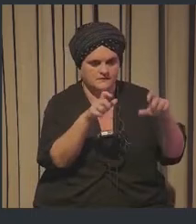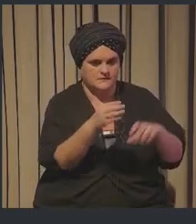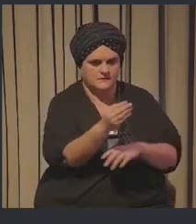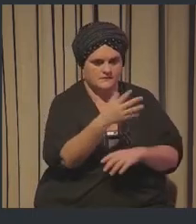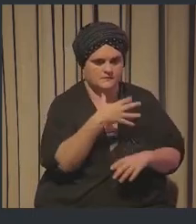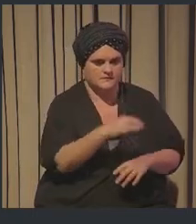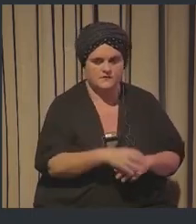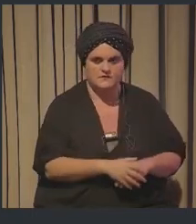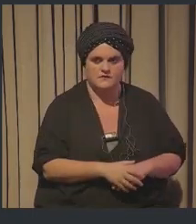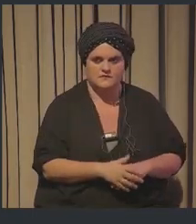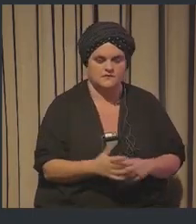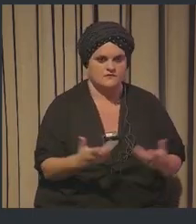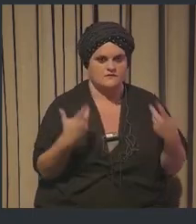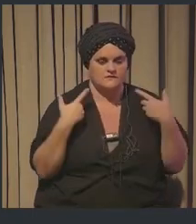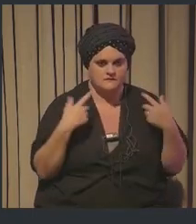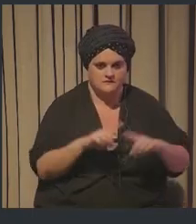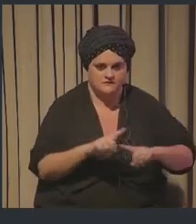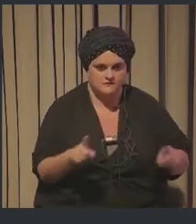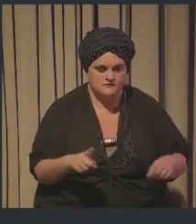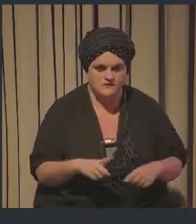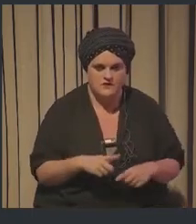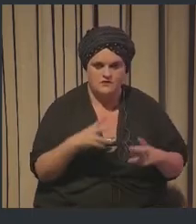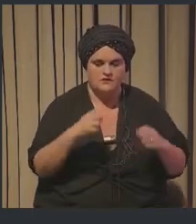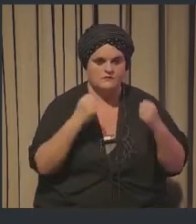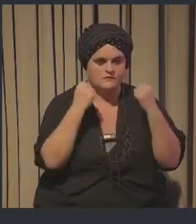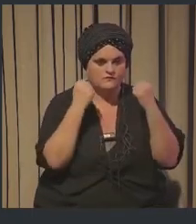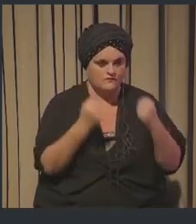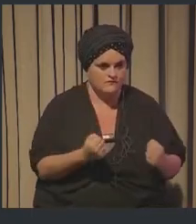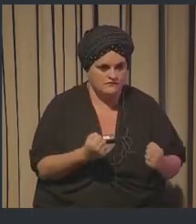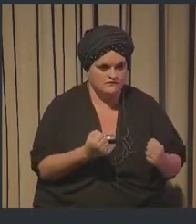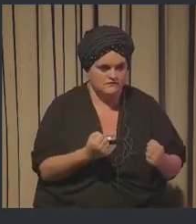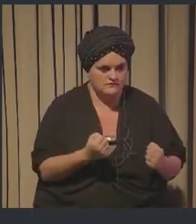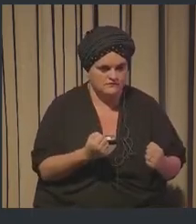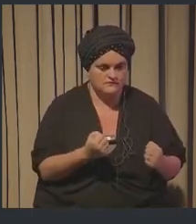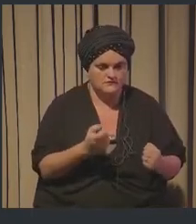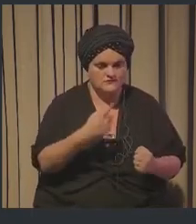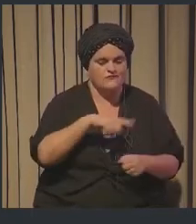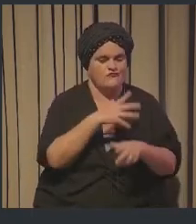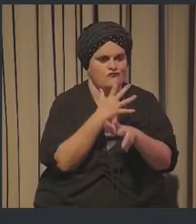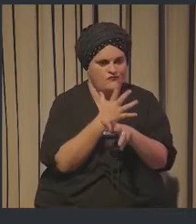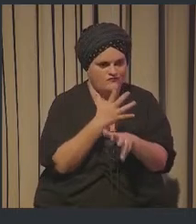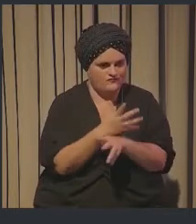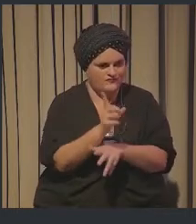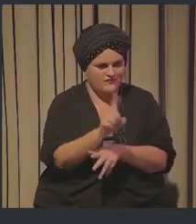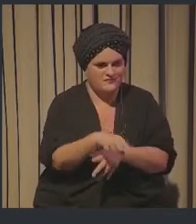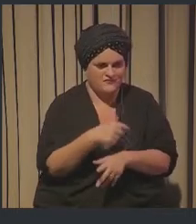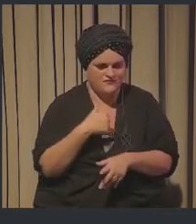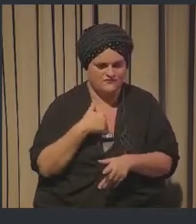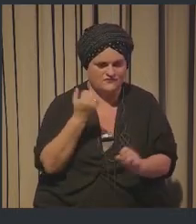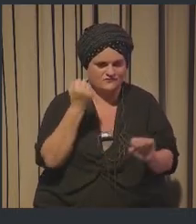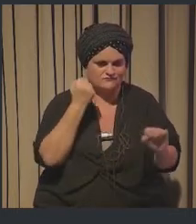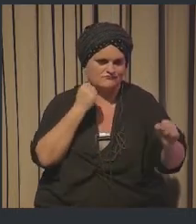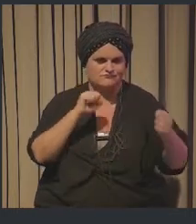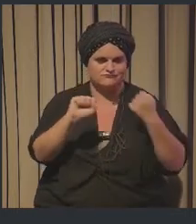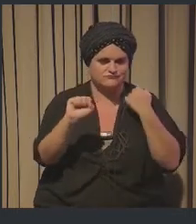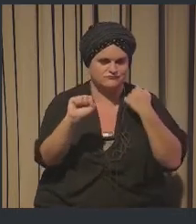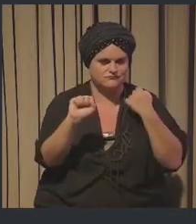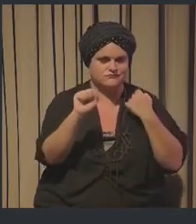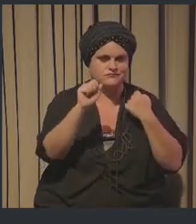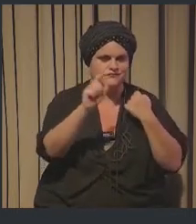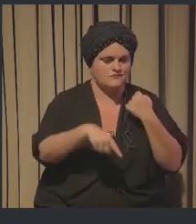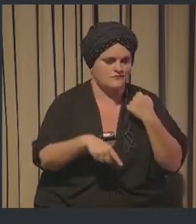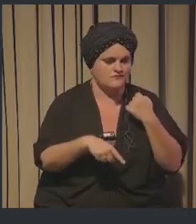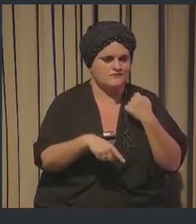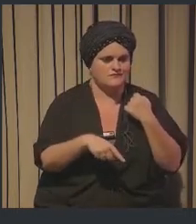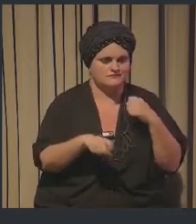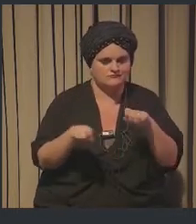somos víctimas de esos cambios, por muy potentes que sea. También somos jugadores, somos actores. Y creo